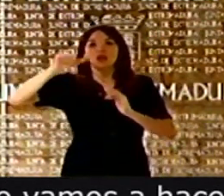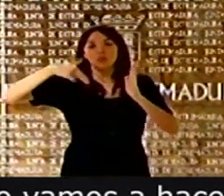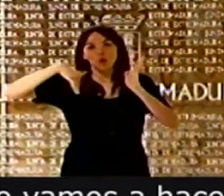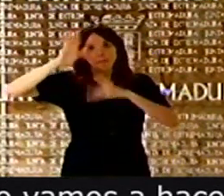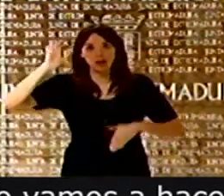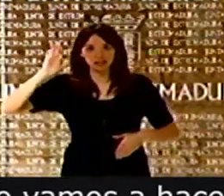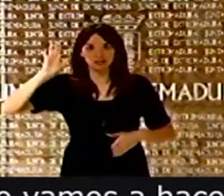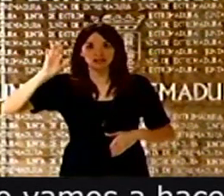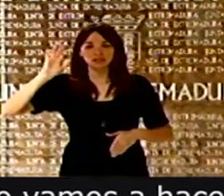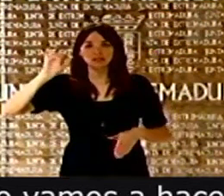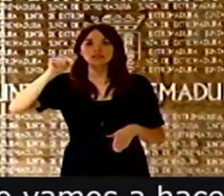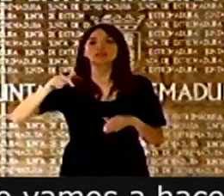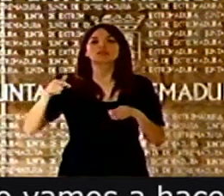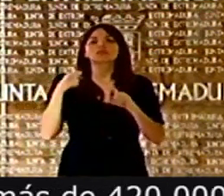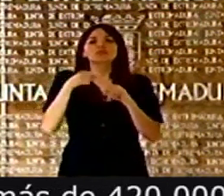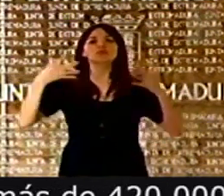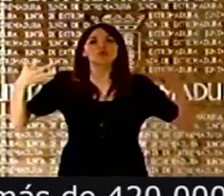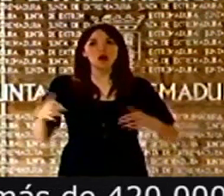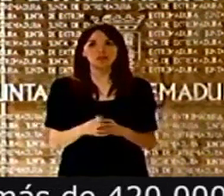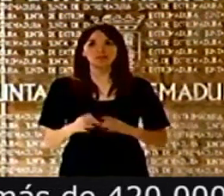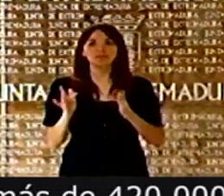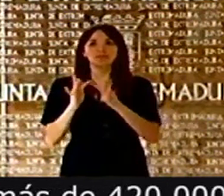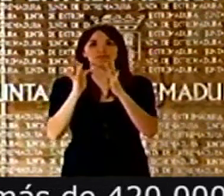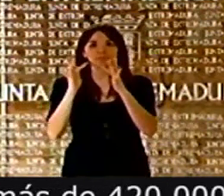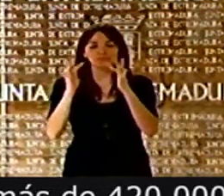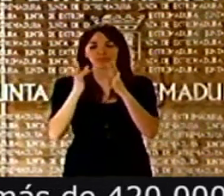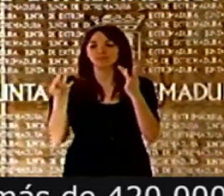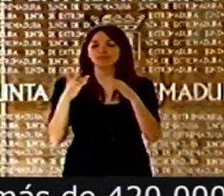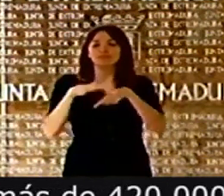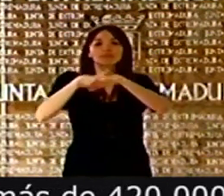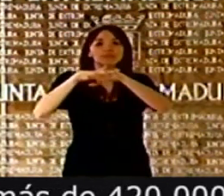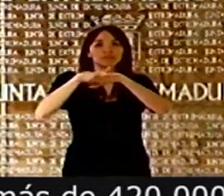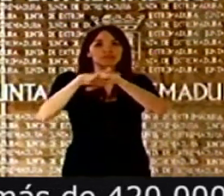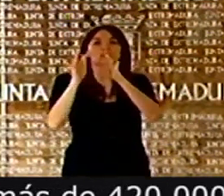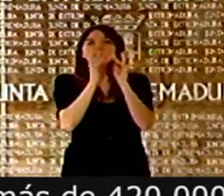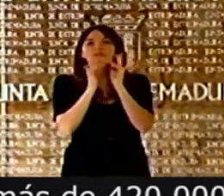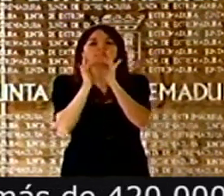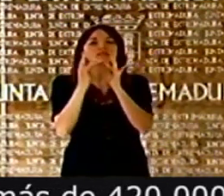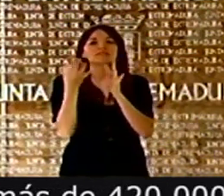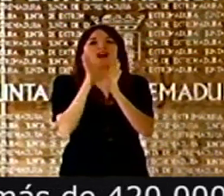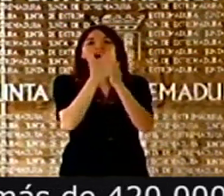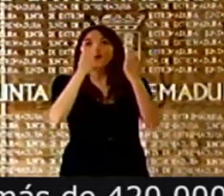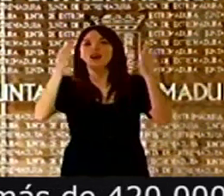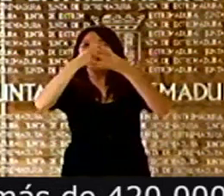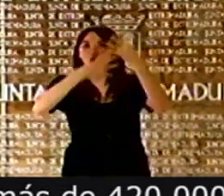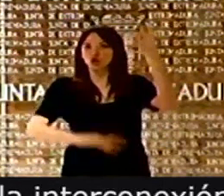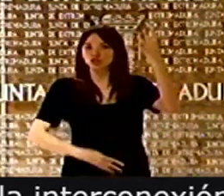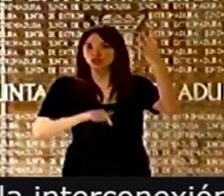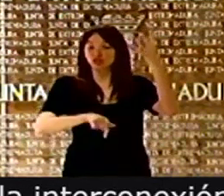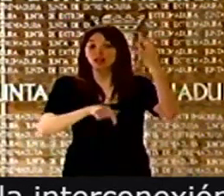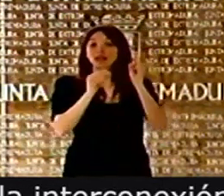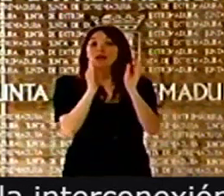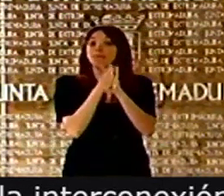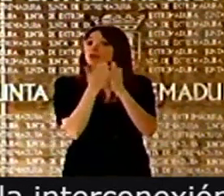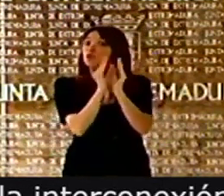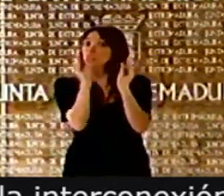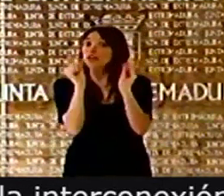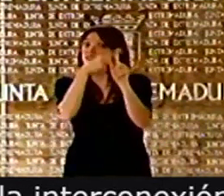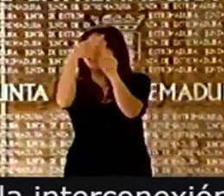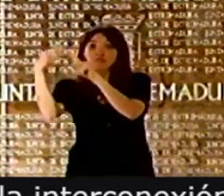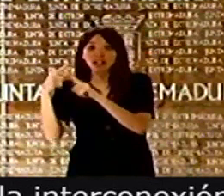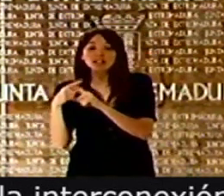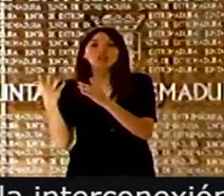que la interconexión. Lo que vamos a poner en marcha es la interconexión de los catálogos de las diferentes bibliotecas de Extremadura.